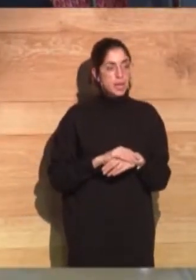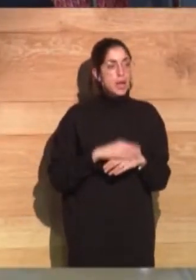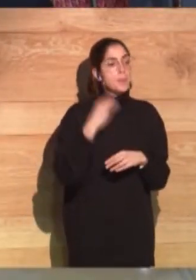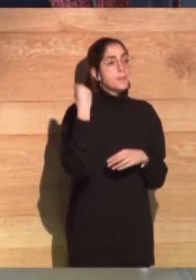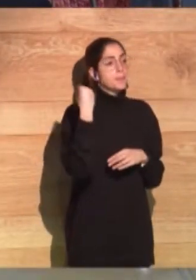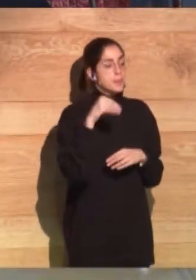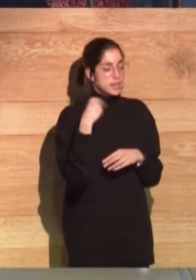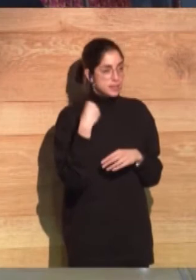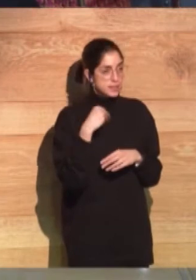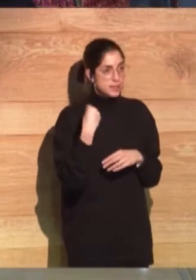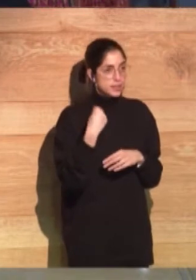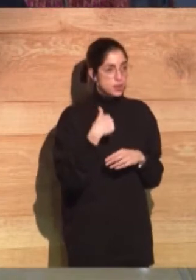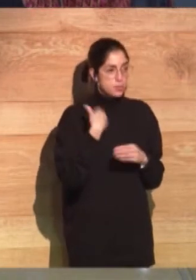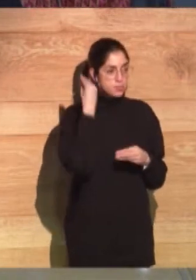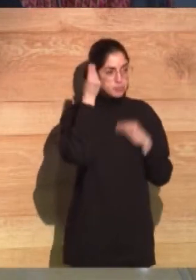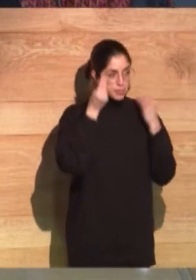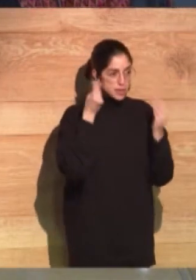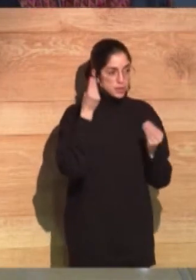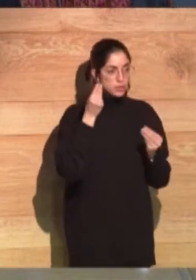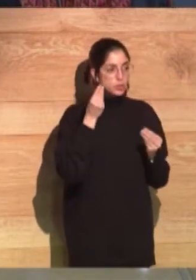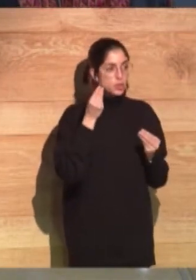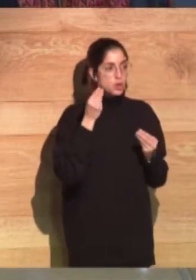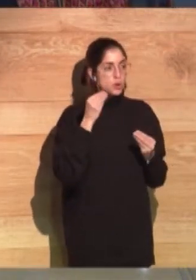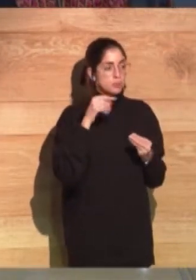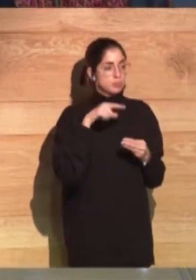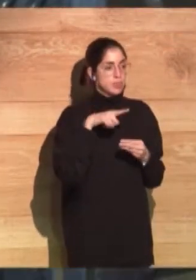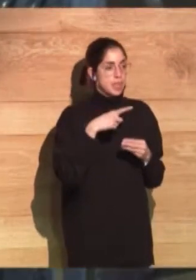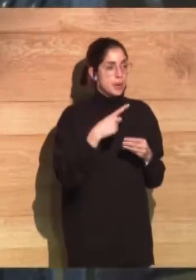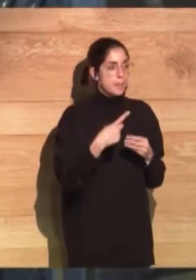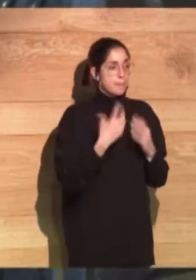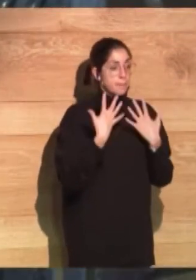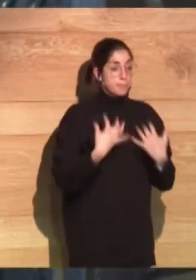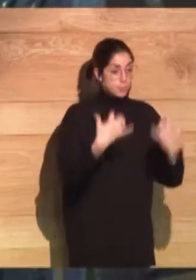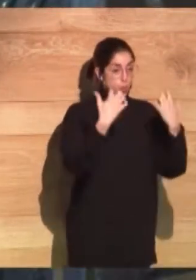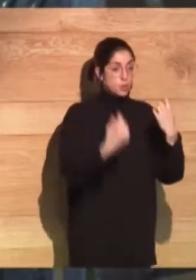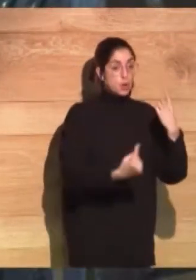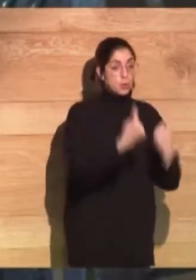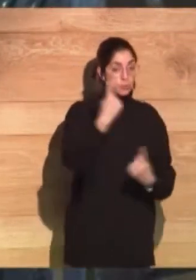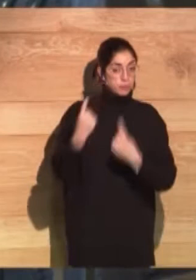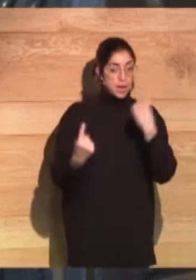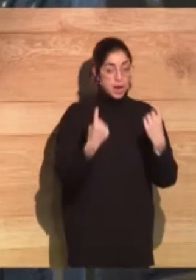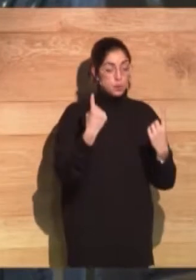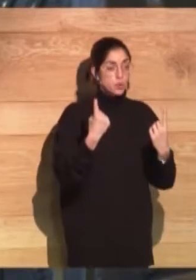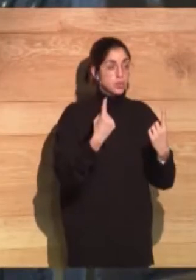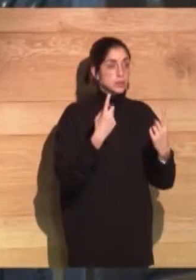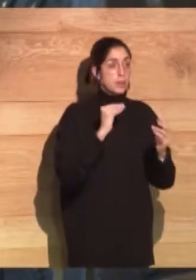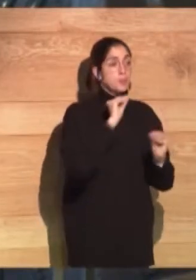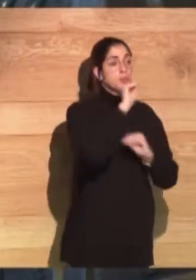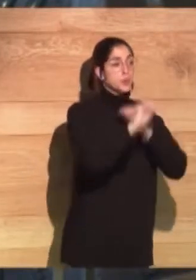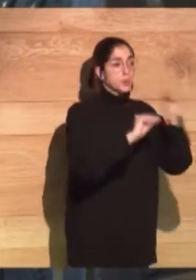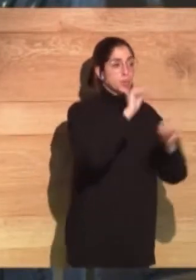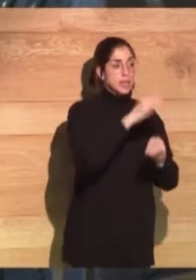Presidenta, creo que algunas personas del público quieren plantearle preguntas, pero le voy a hacer una